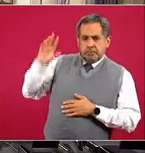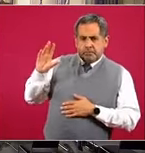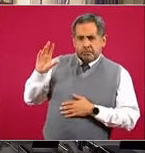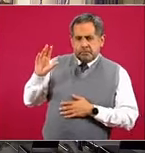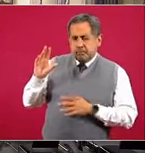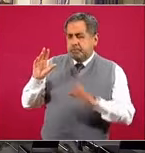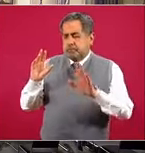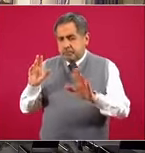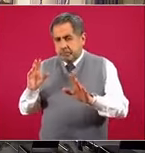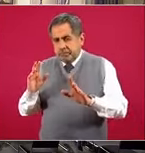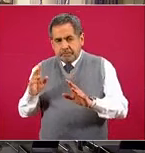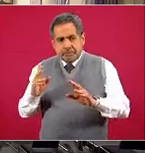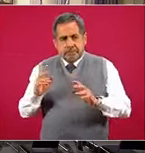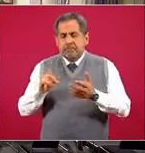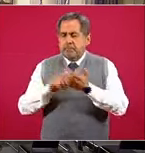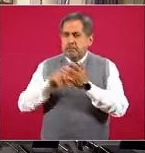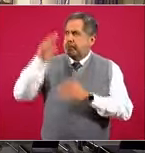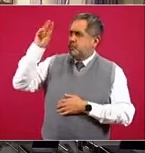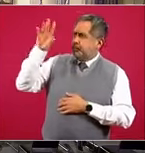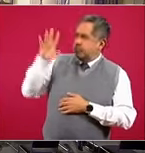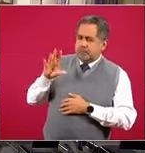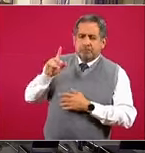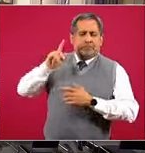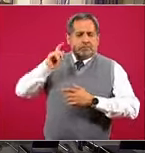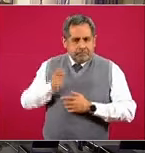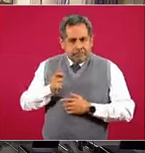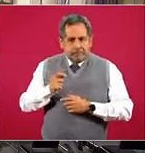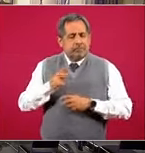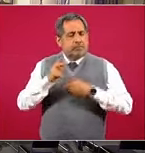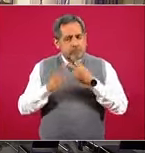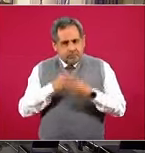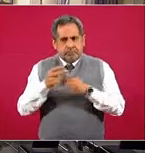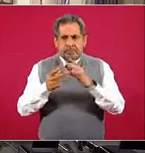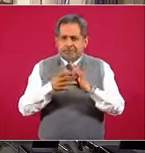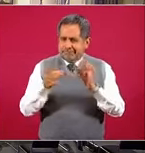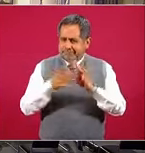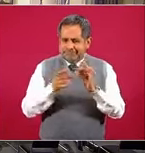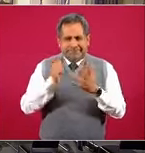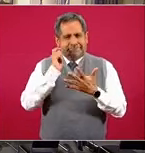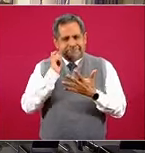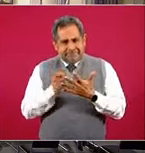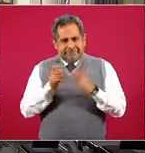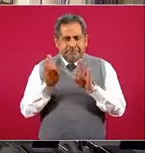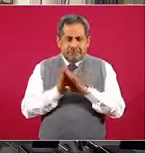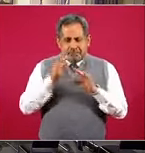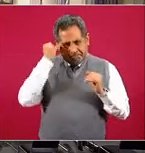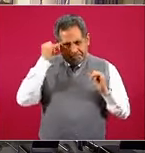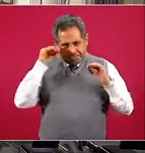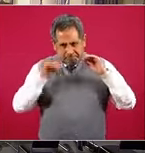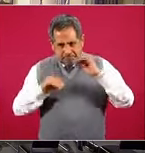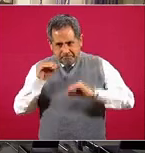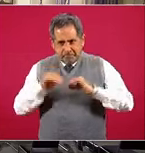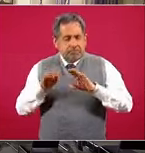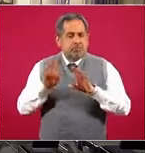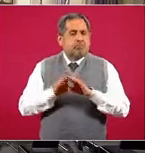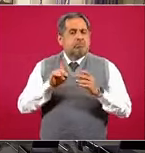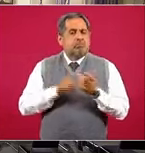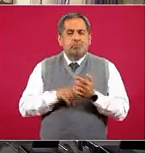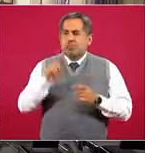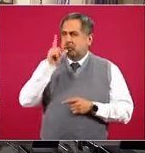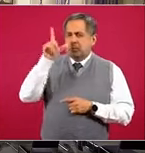los resultados del semáforo, el semáforo. De nuevo, explicar con todo gusto cómo es que se construye